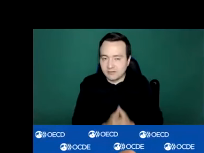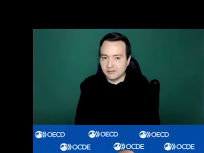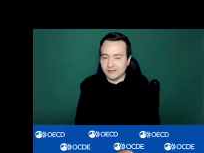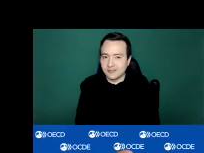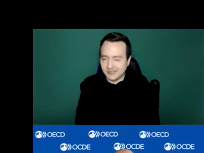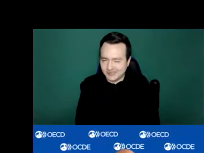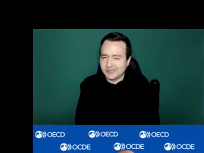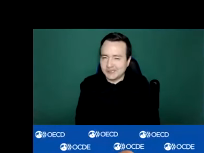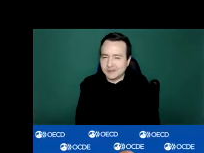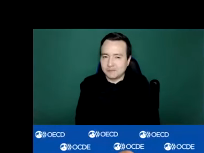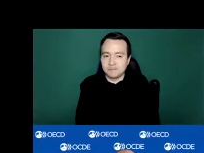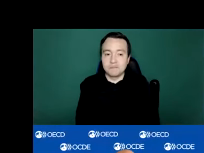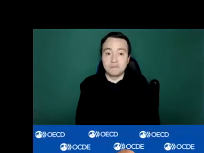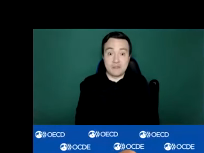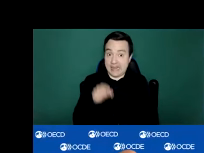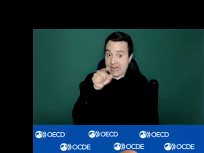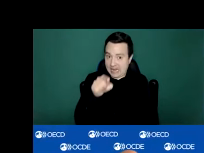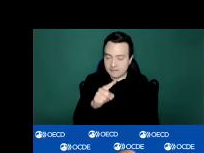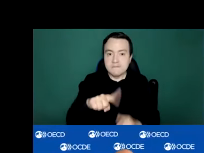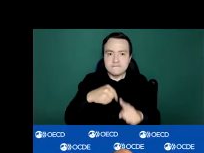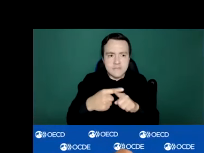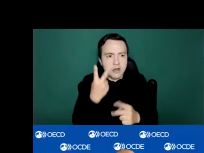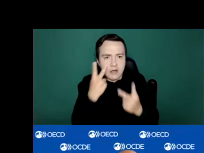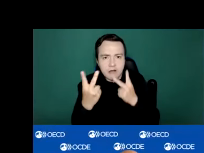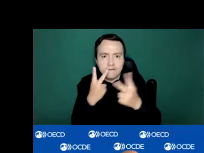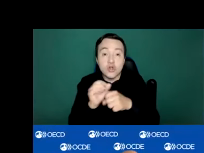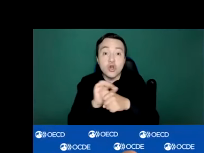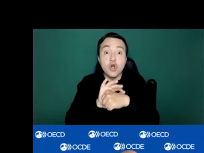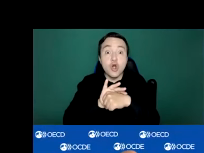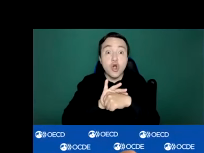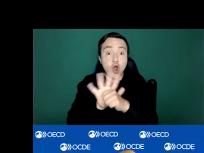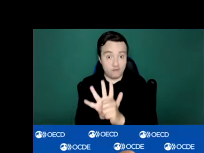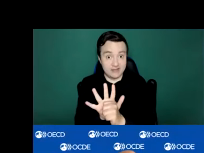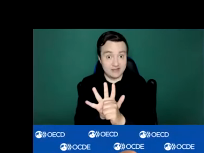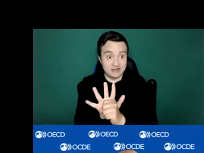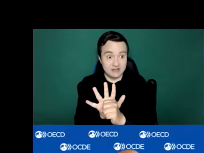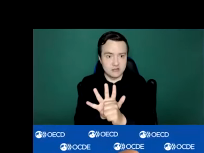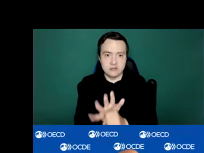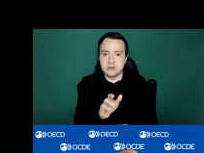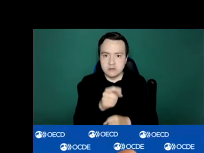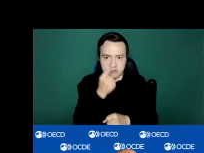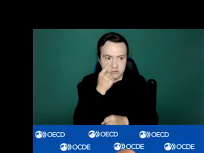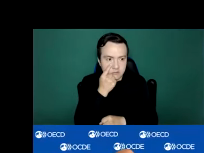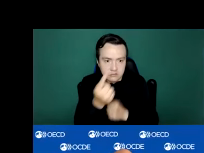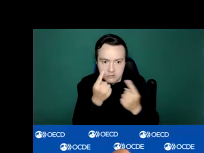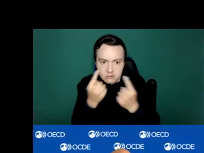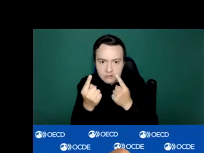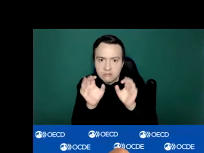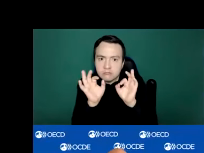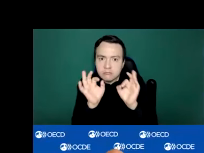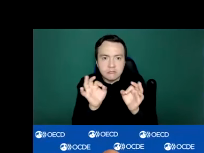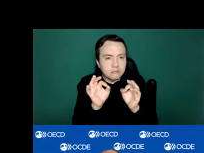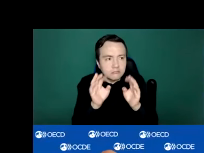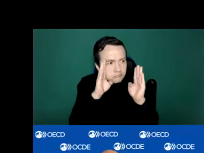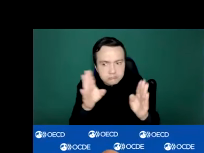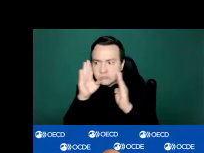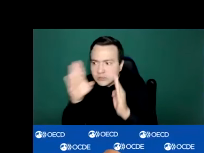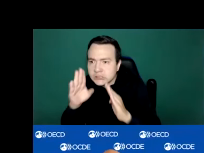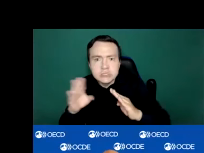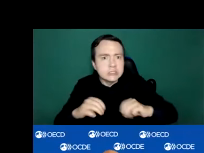vemos que la COVID-19 tiene renovados desafíos para la atención primaria en todas partes. Inclusive,